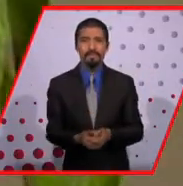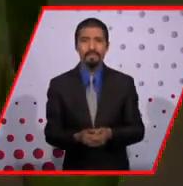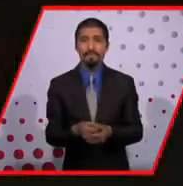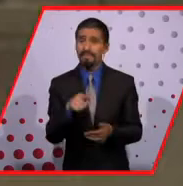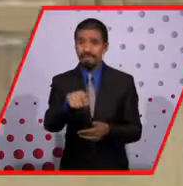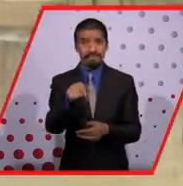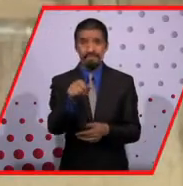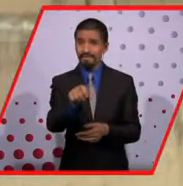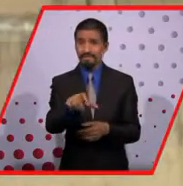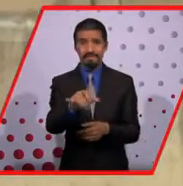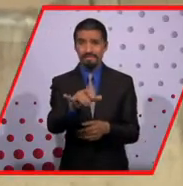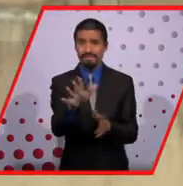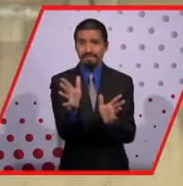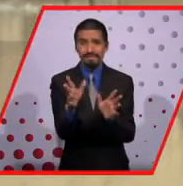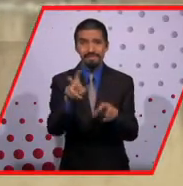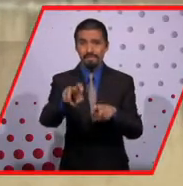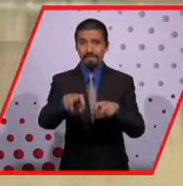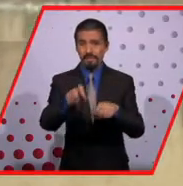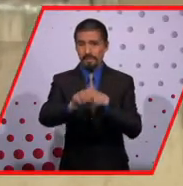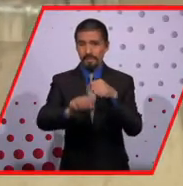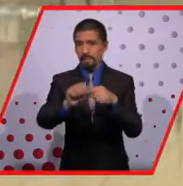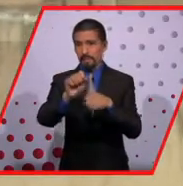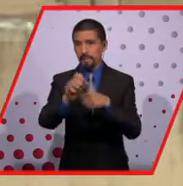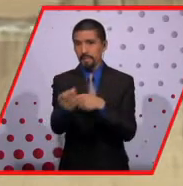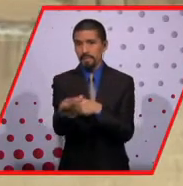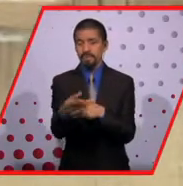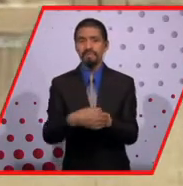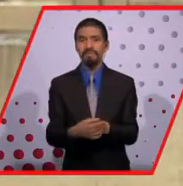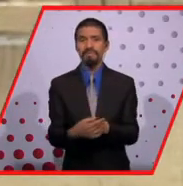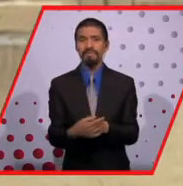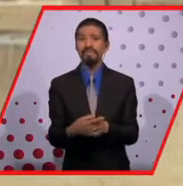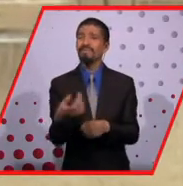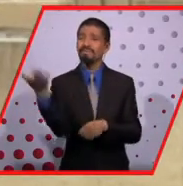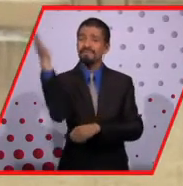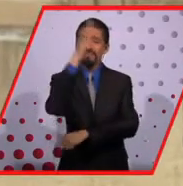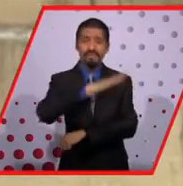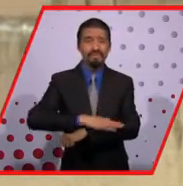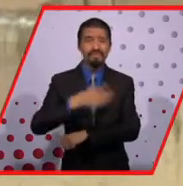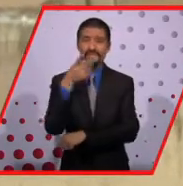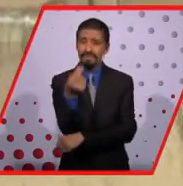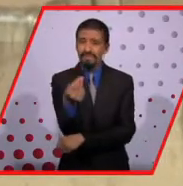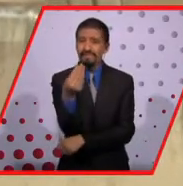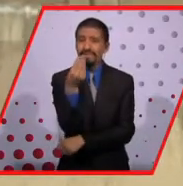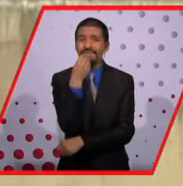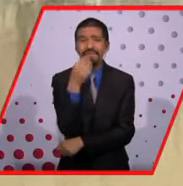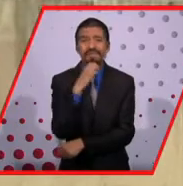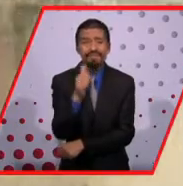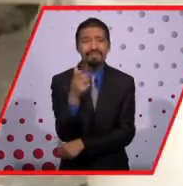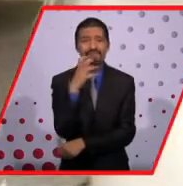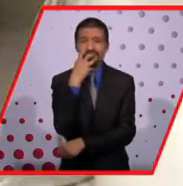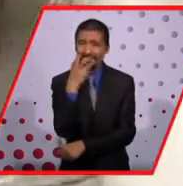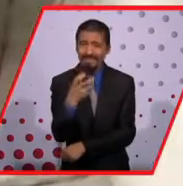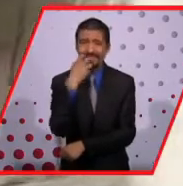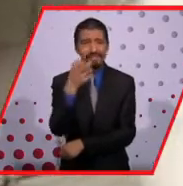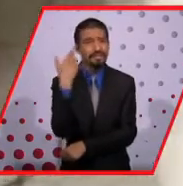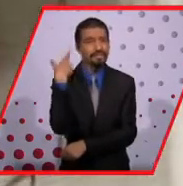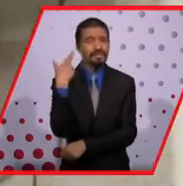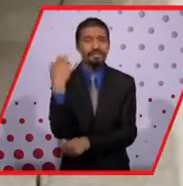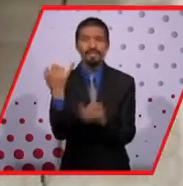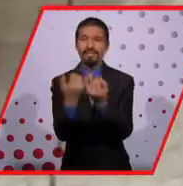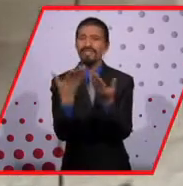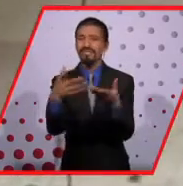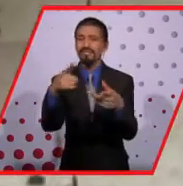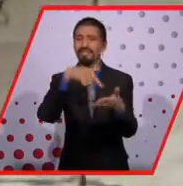ahí está. A decir del denunciante, el perro ladra día y noche por falta de alimento, y es que el espacio donde habita no tiene las